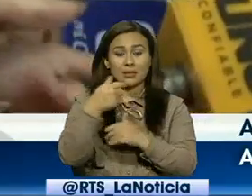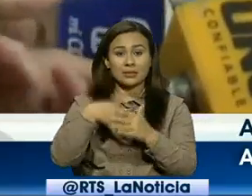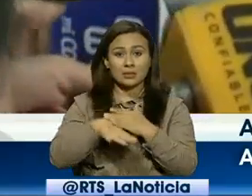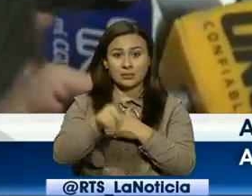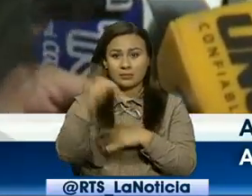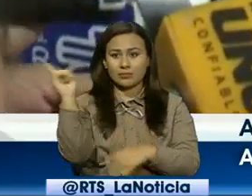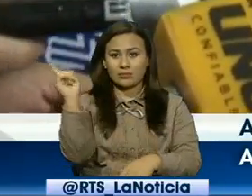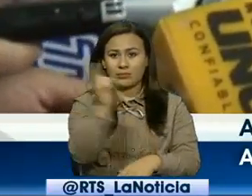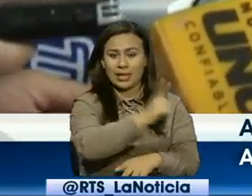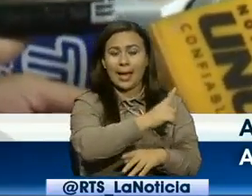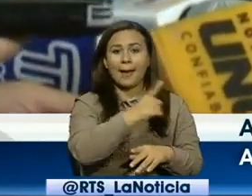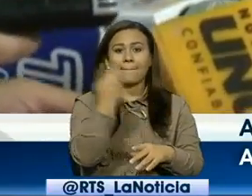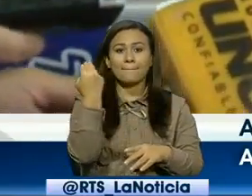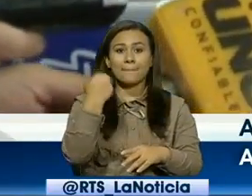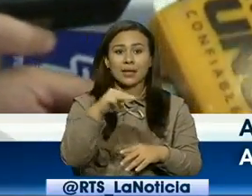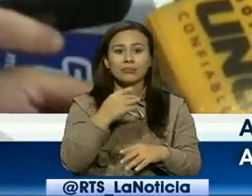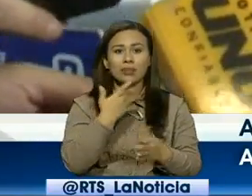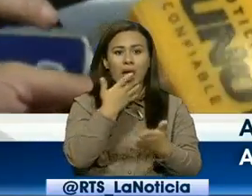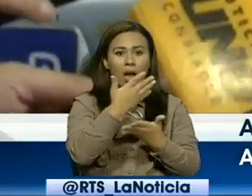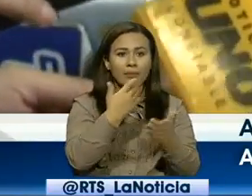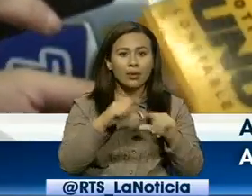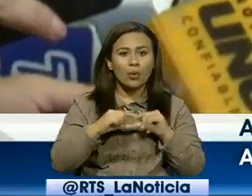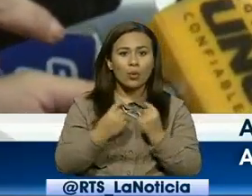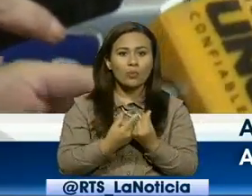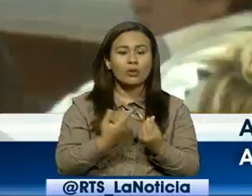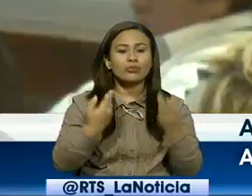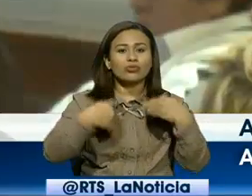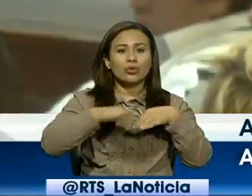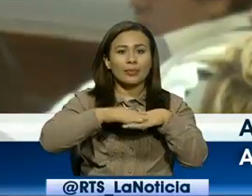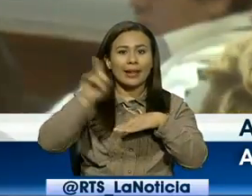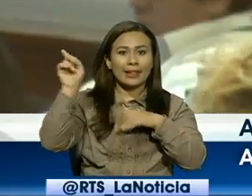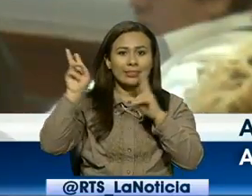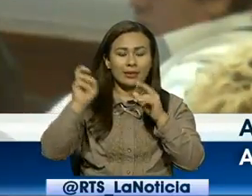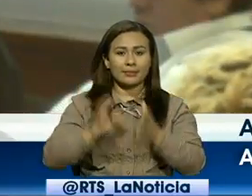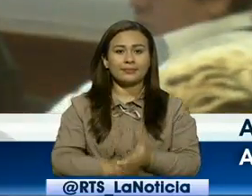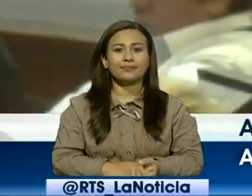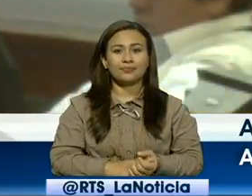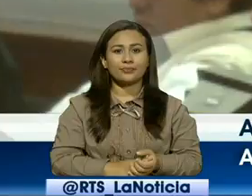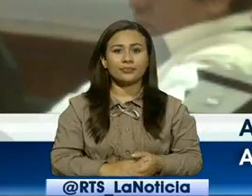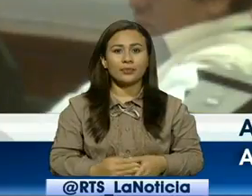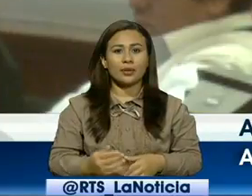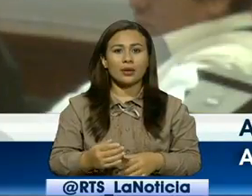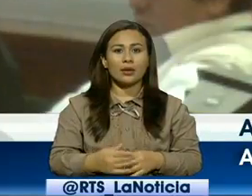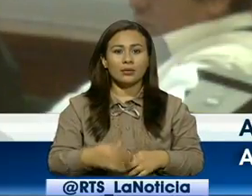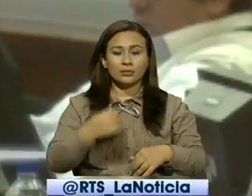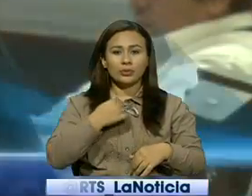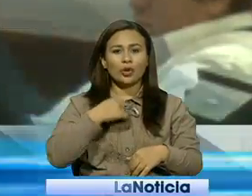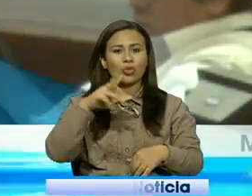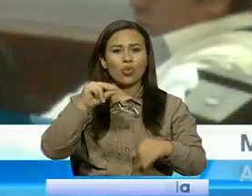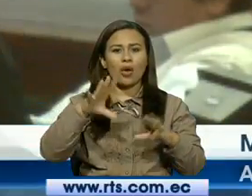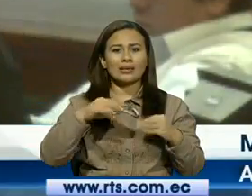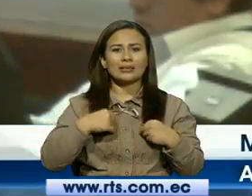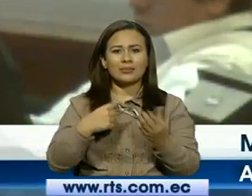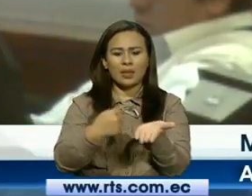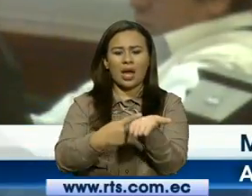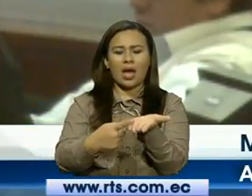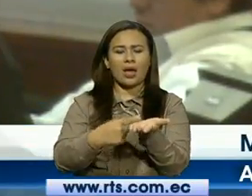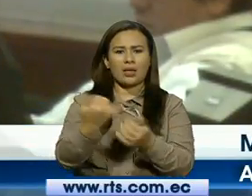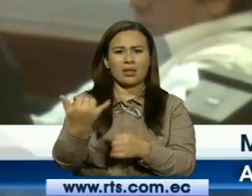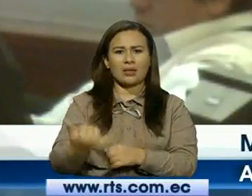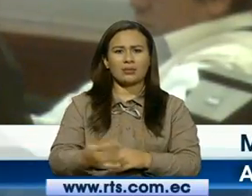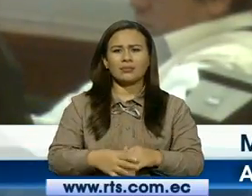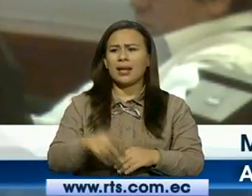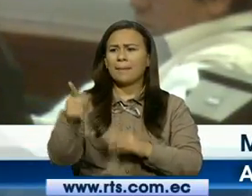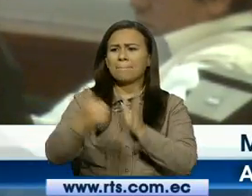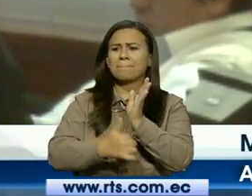para reunirse con el bloque oficialista e informar sobre el tema. Y quiero rechazar públicamente la reunión que el día de hoy ha